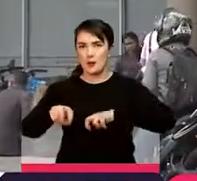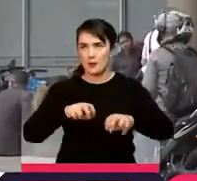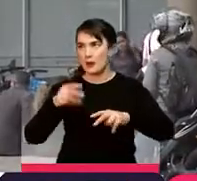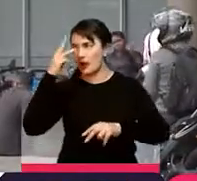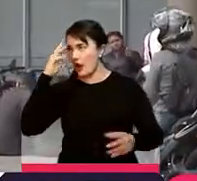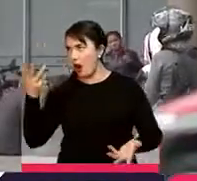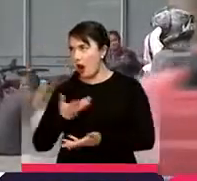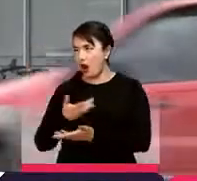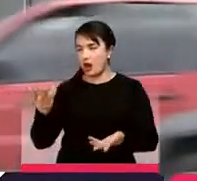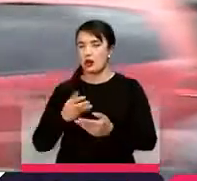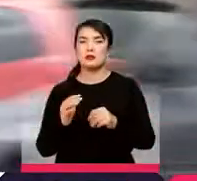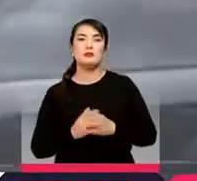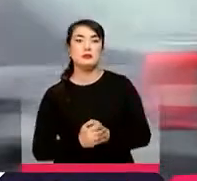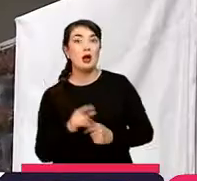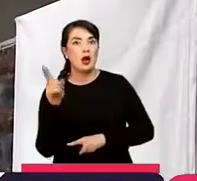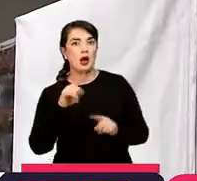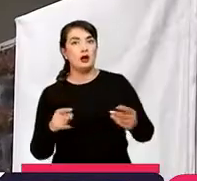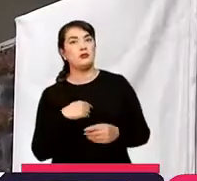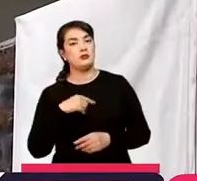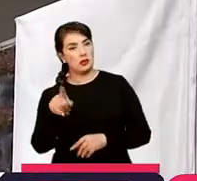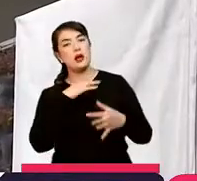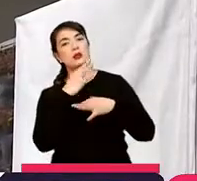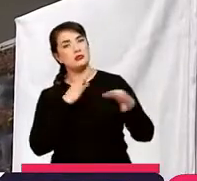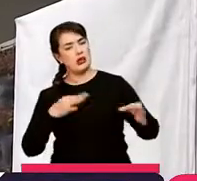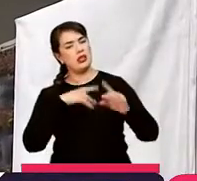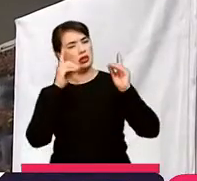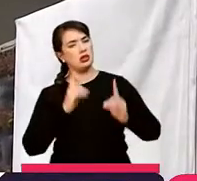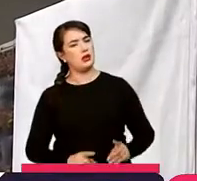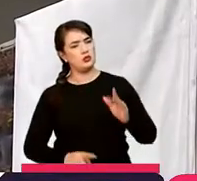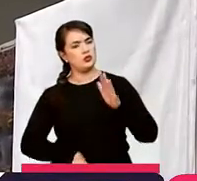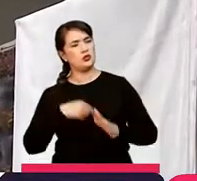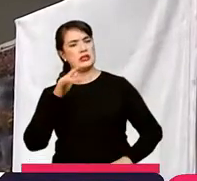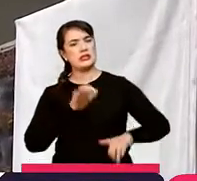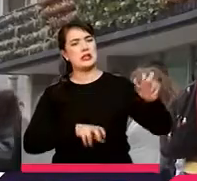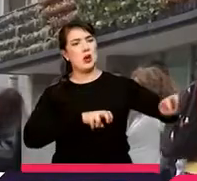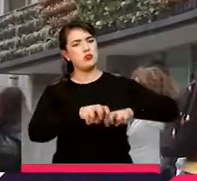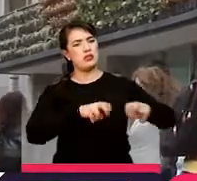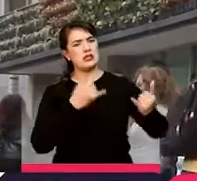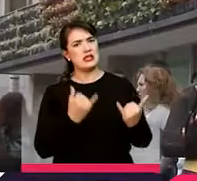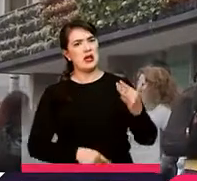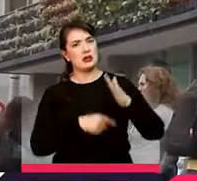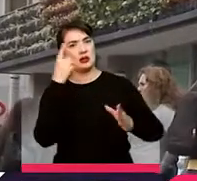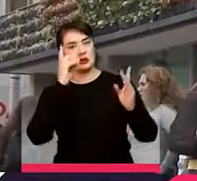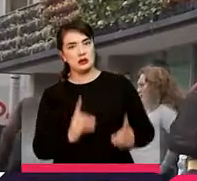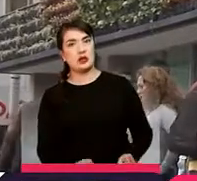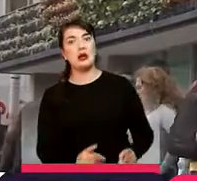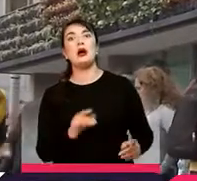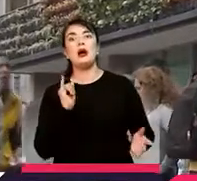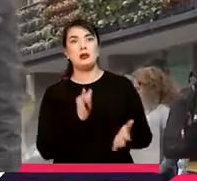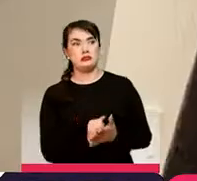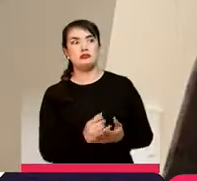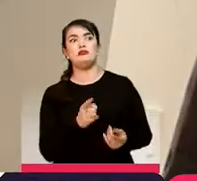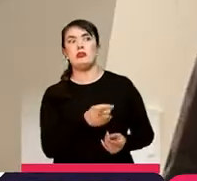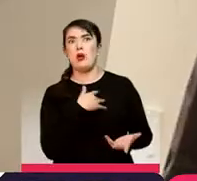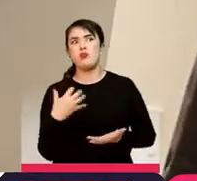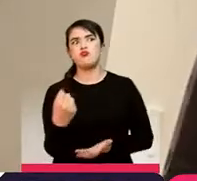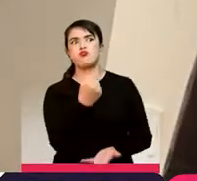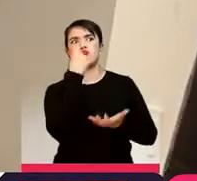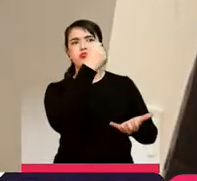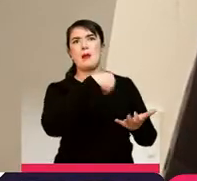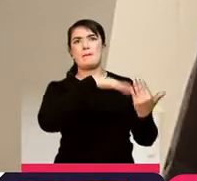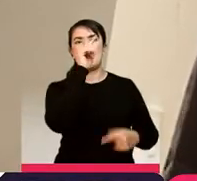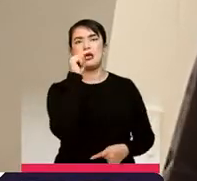Otros concejales opinan que la alcaldesa debería tomar decisiones con respecto a la Secretaría de Movilidad. Es una de las que más recursos maneja. Quienes armó